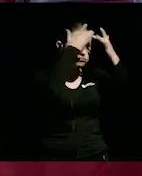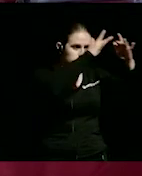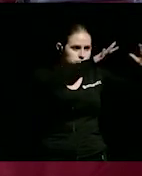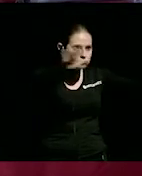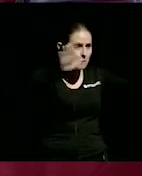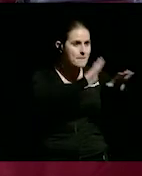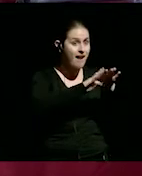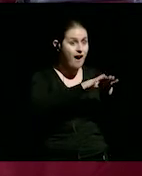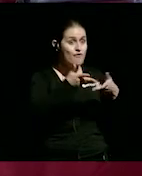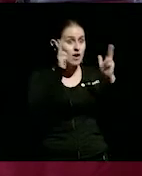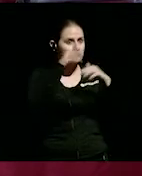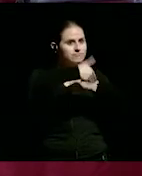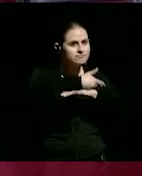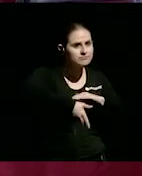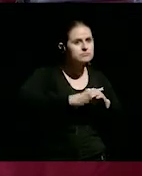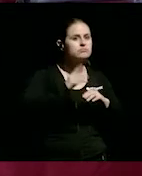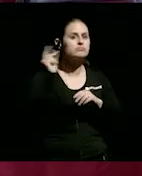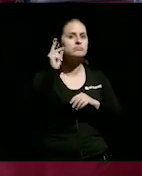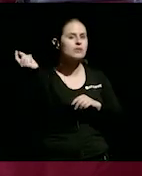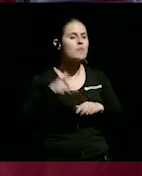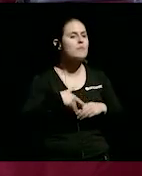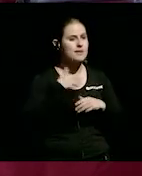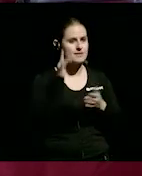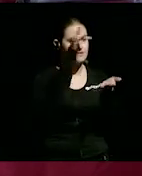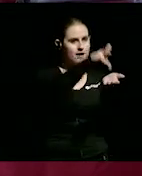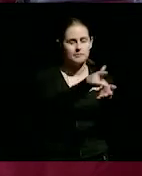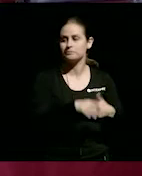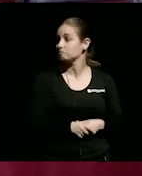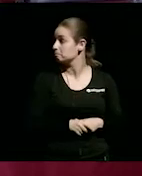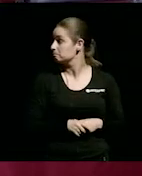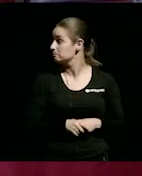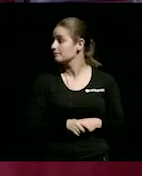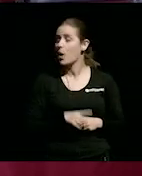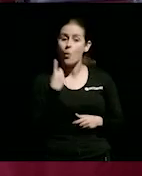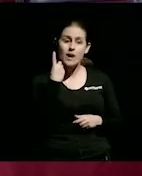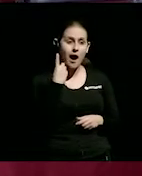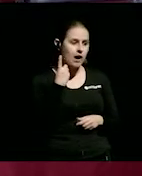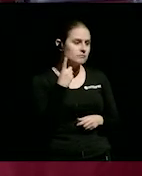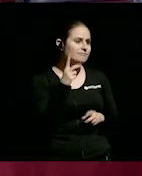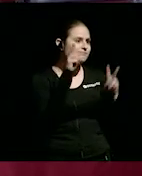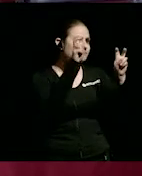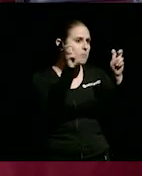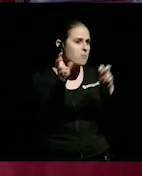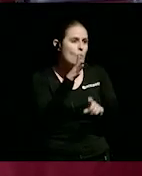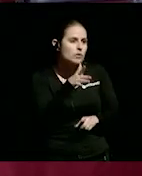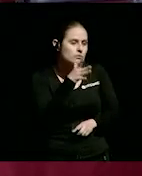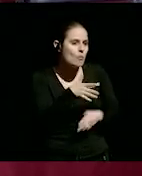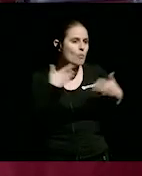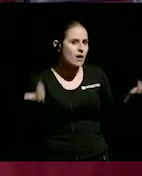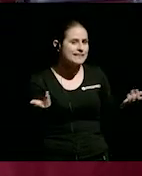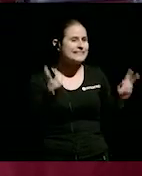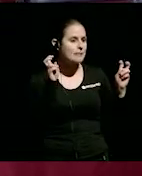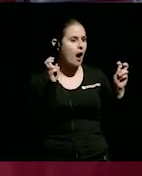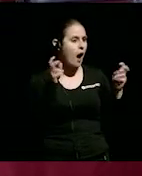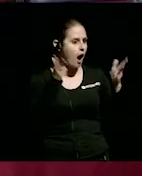salir afuera. Es difícil, pero es la realidad. Una de las razones por las que trabajamos al aire libre, con